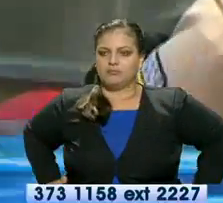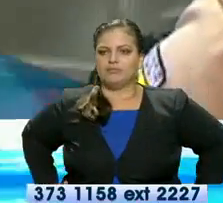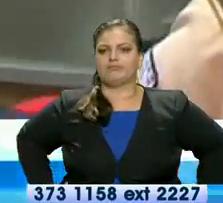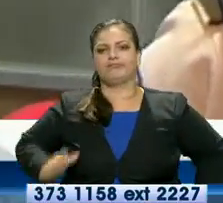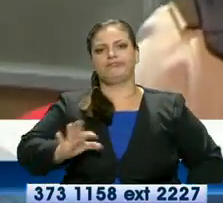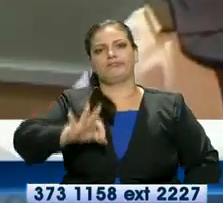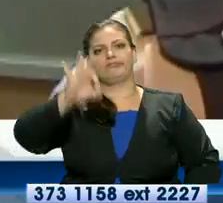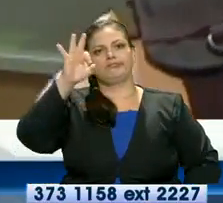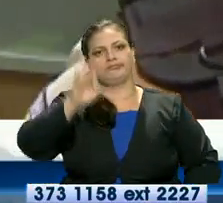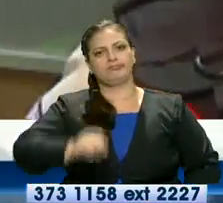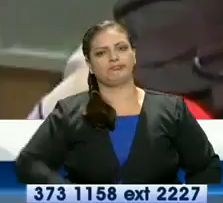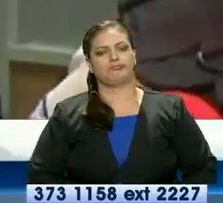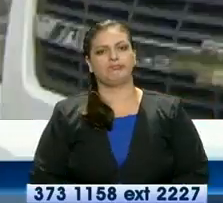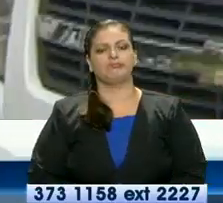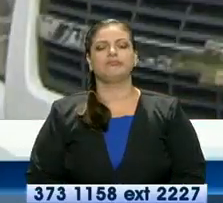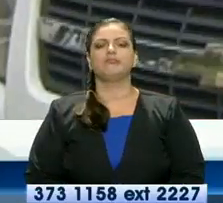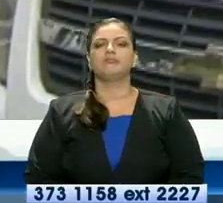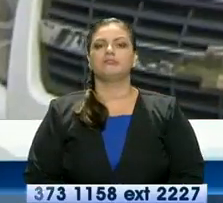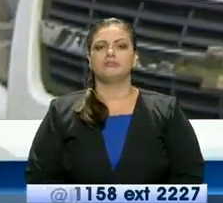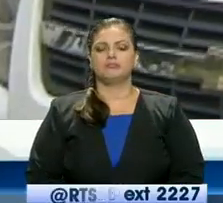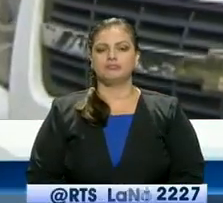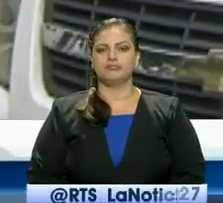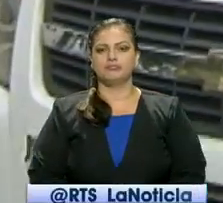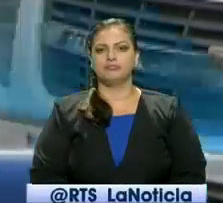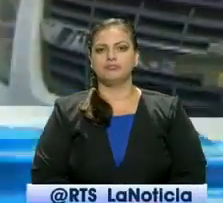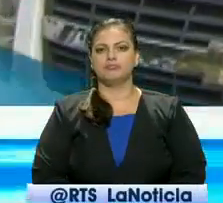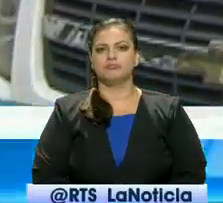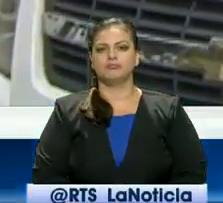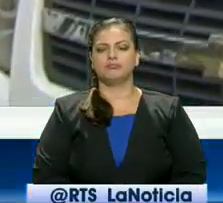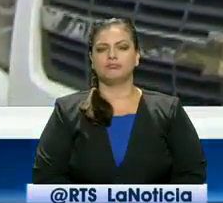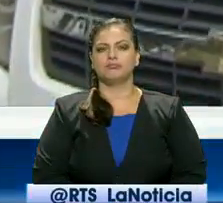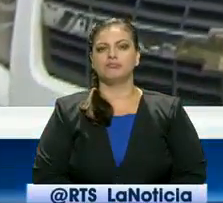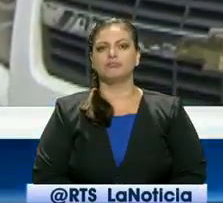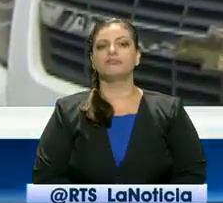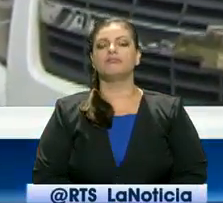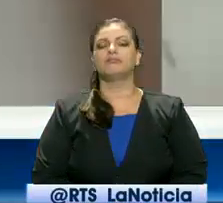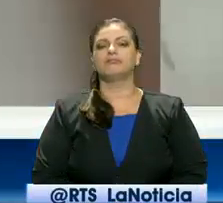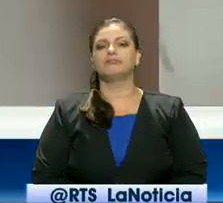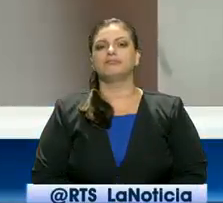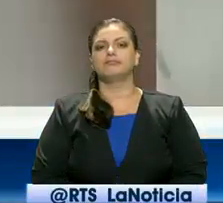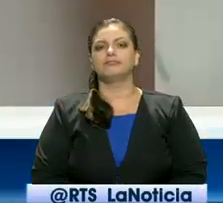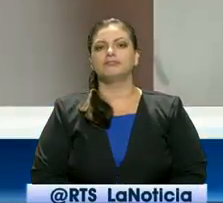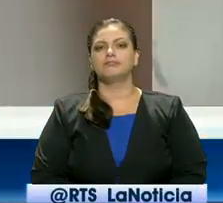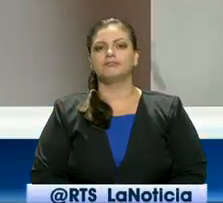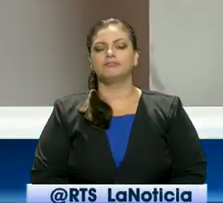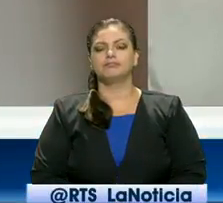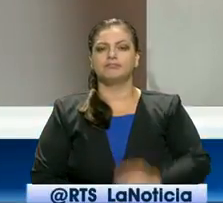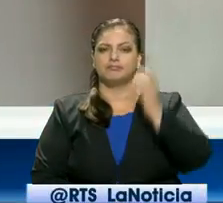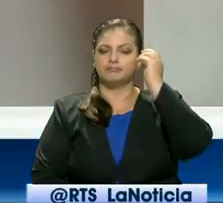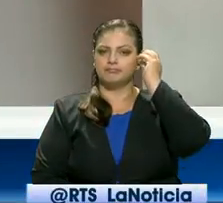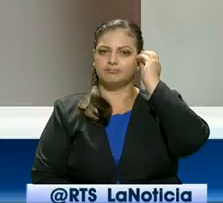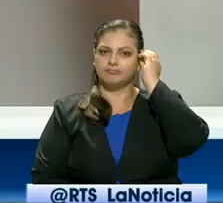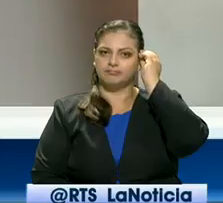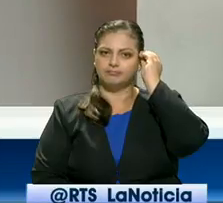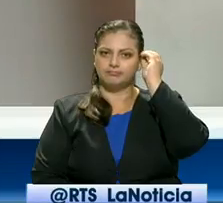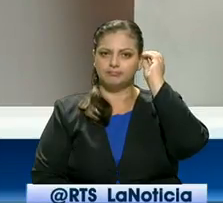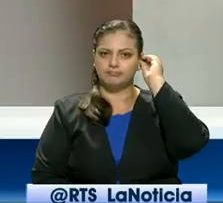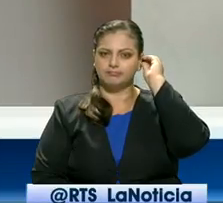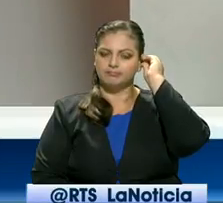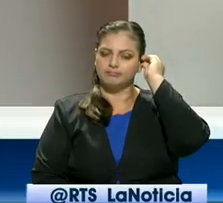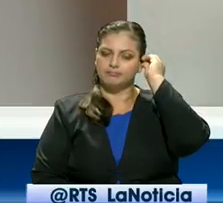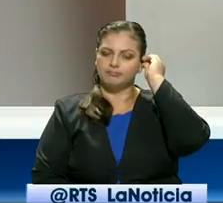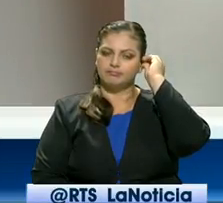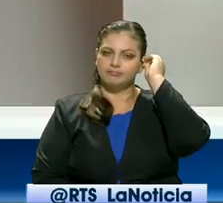Serrano y Avenida 11. Mientras que en el noroeste de la urbe porteña, ya en la Nueva Prosperina, agentes de la unidad de